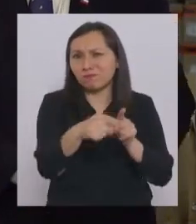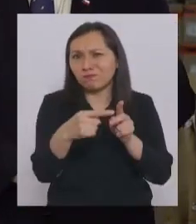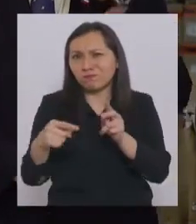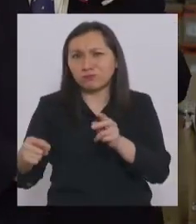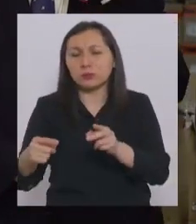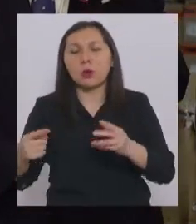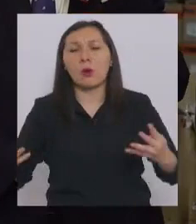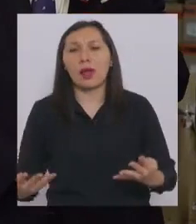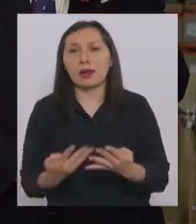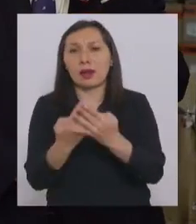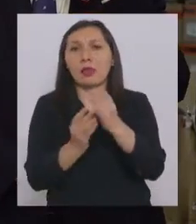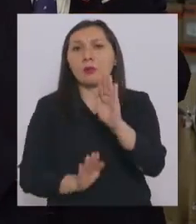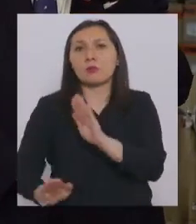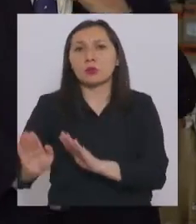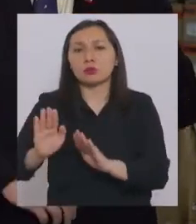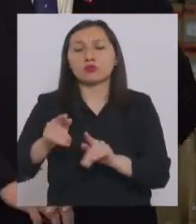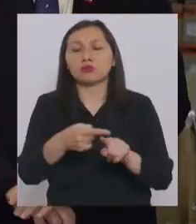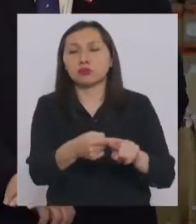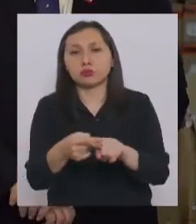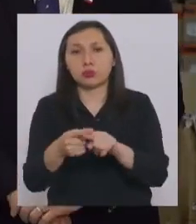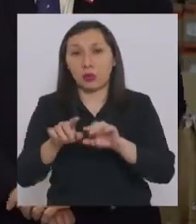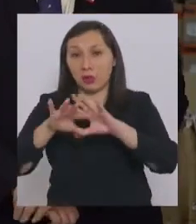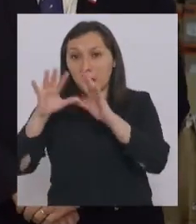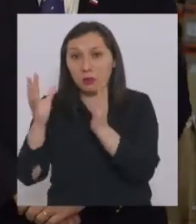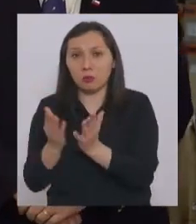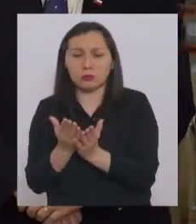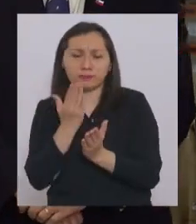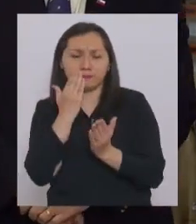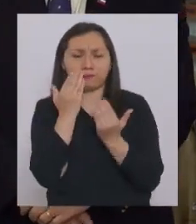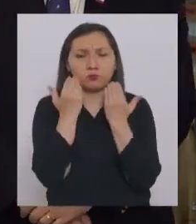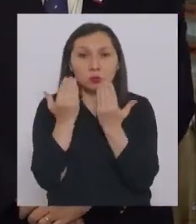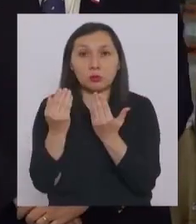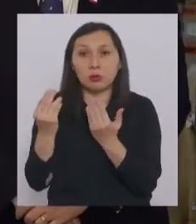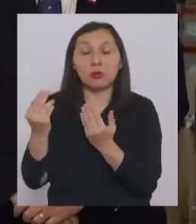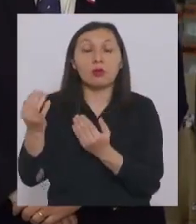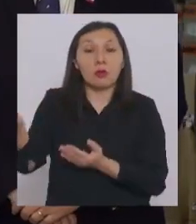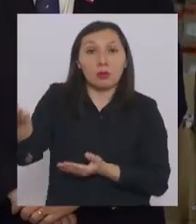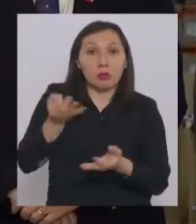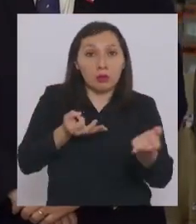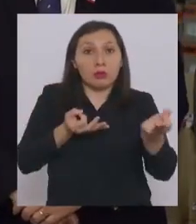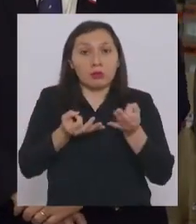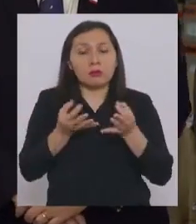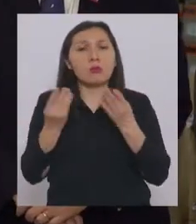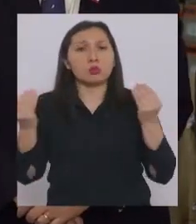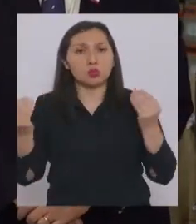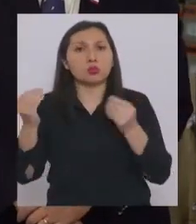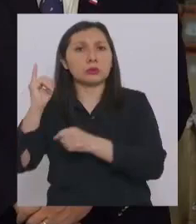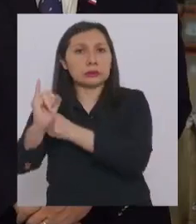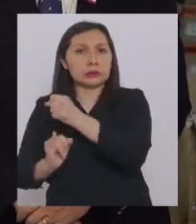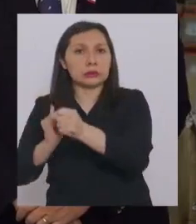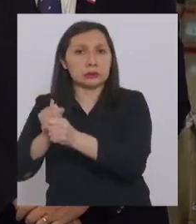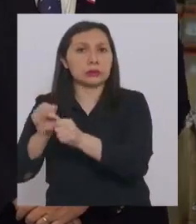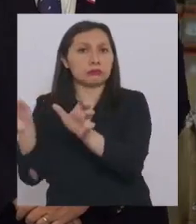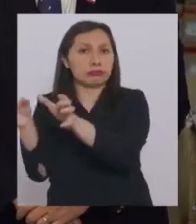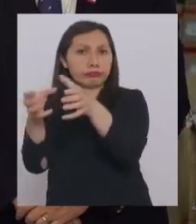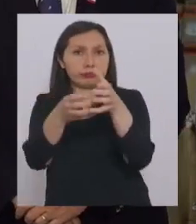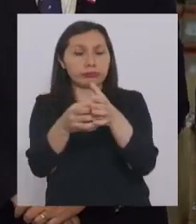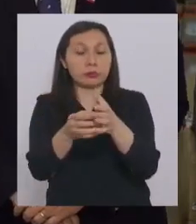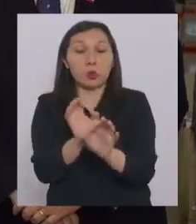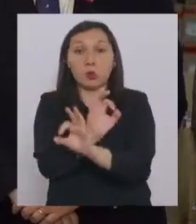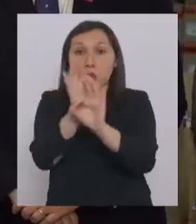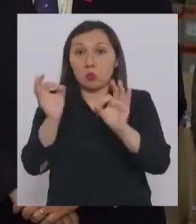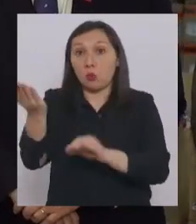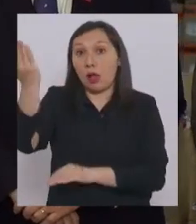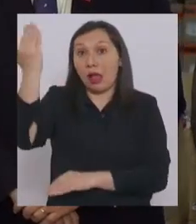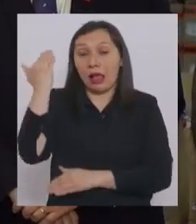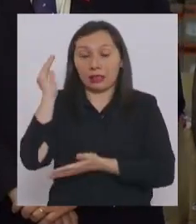robustas redes de protección social en el mundo, como lo reconocen múltiples organismos internacionales. De hecho, nunca